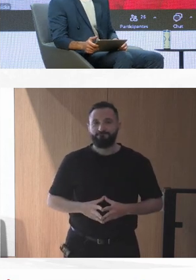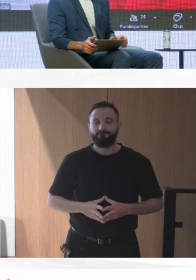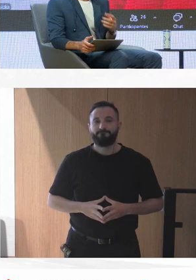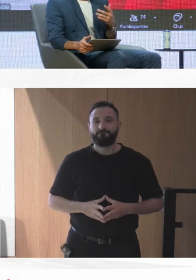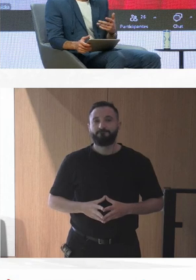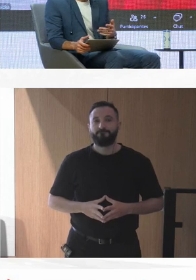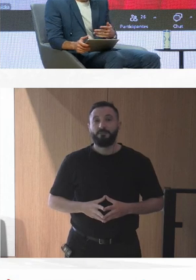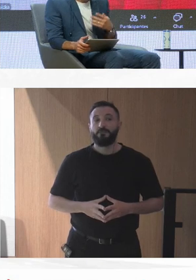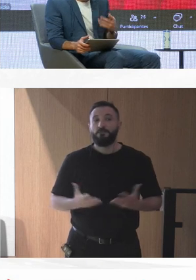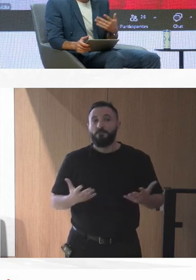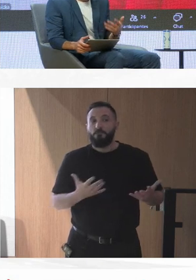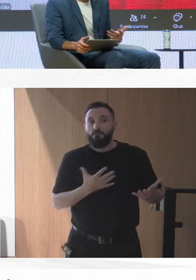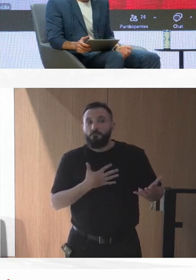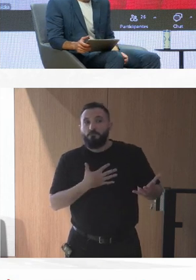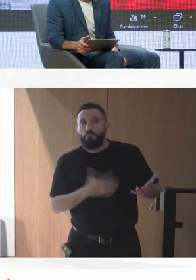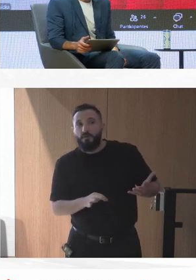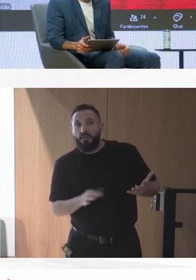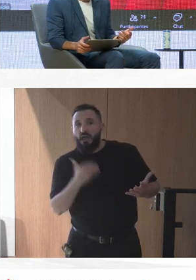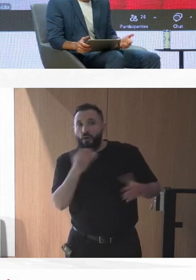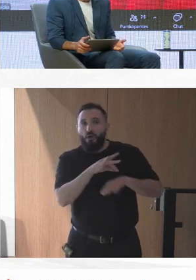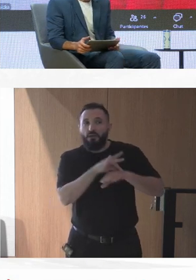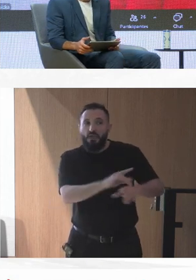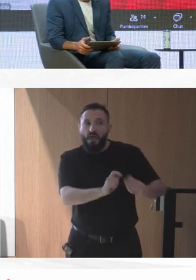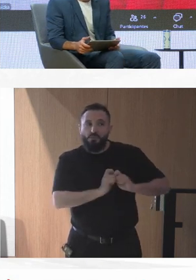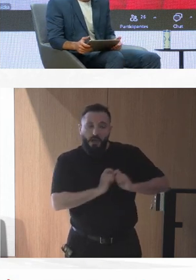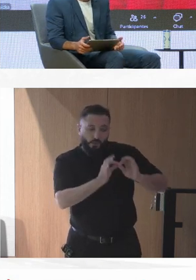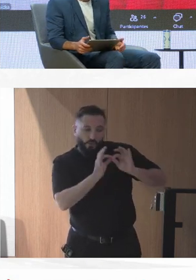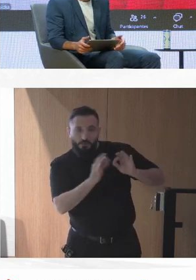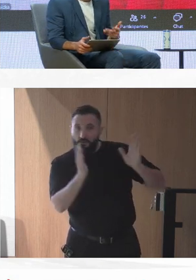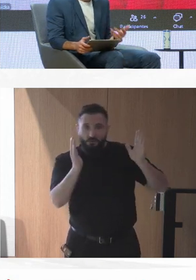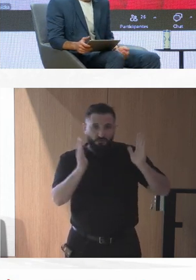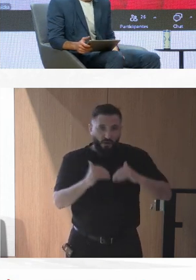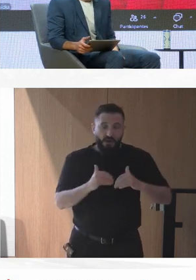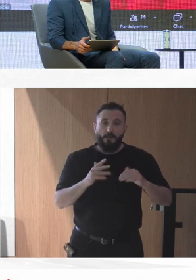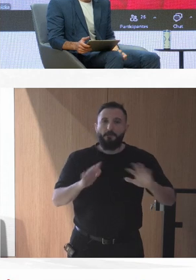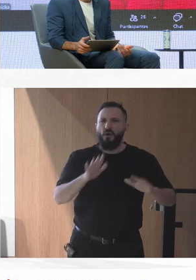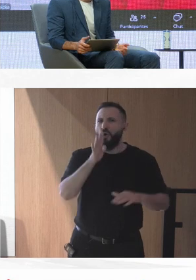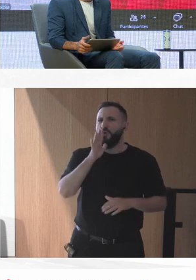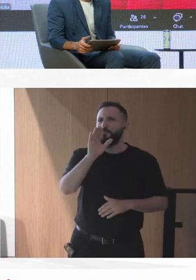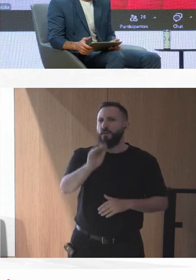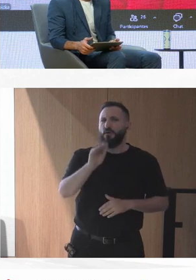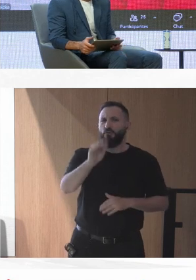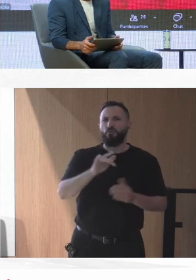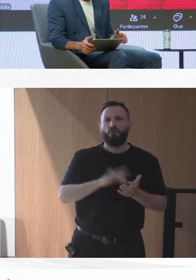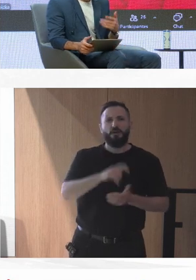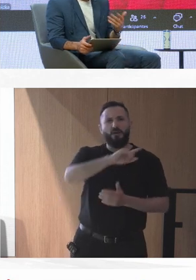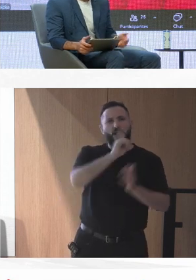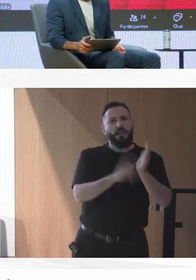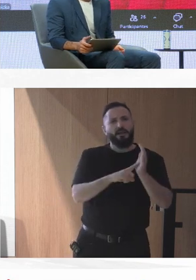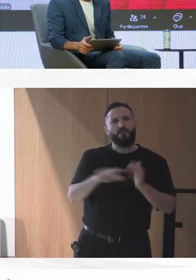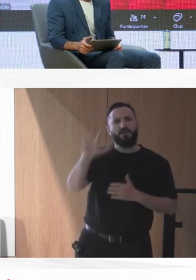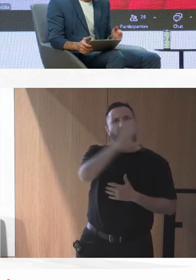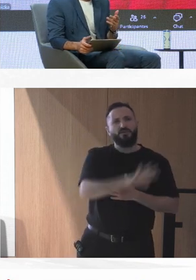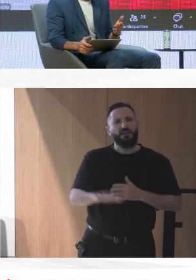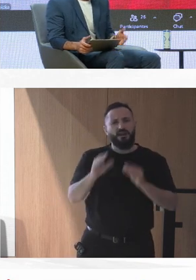y vemos que a lo mejor no se basa en ningún tipo de guía, pero ¿por qué se está tardando tanto? ¿Por qué están tardando tanto los legisladores nacionales en avanzar